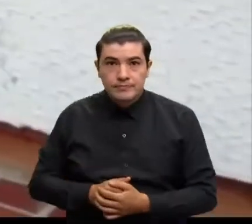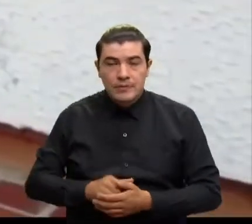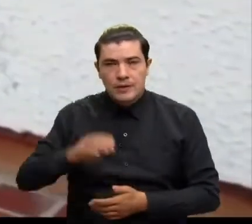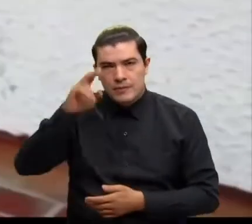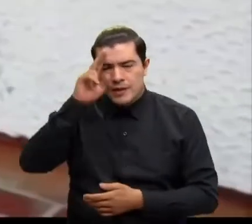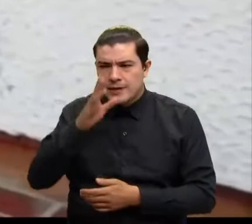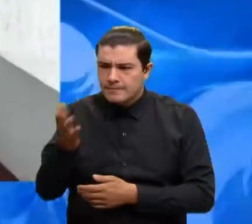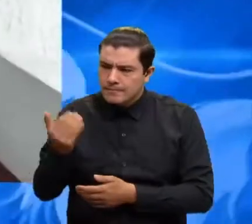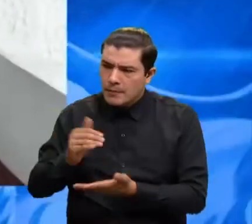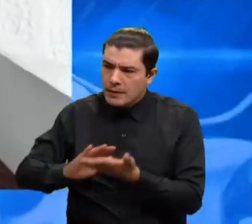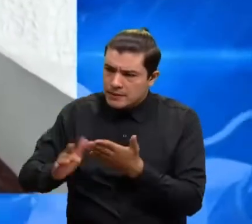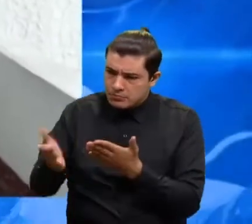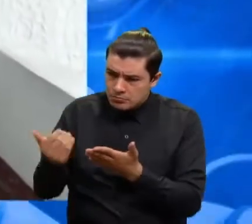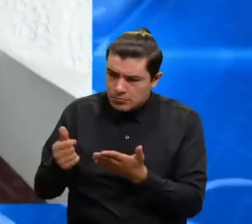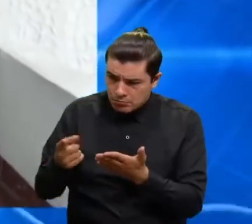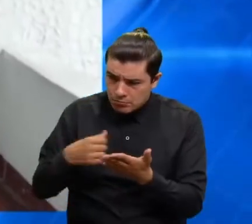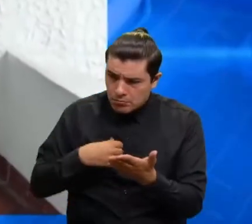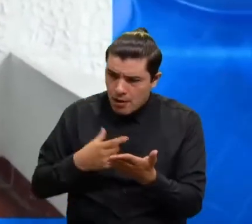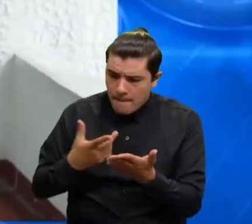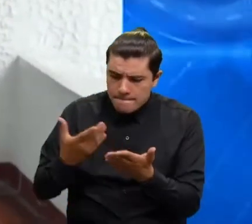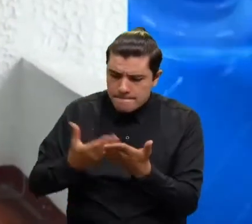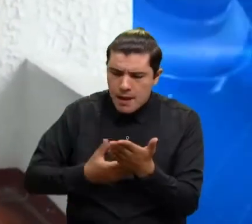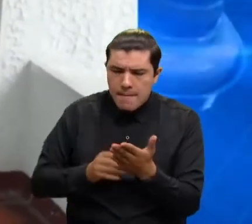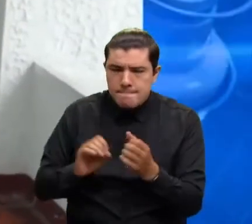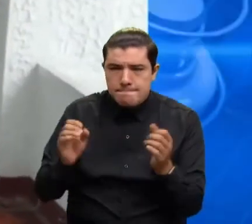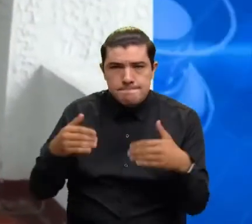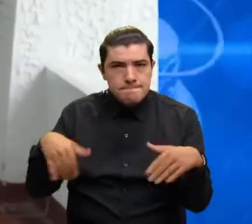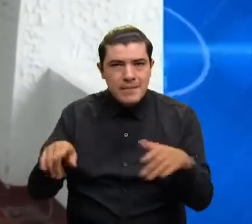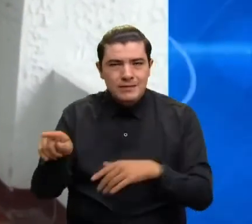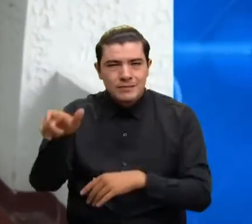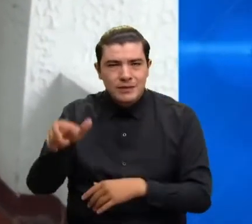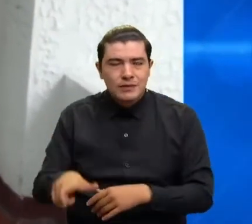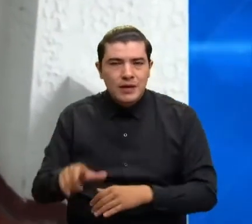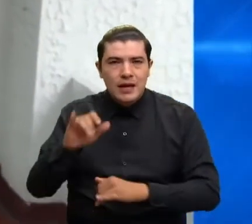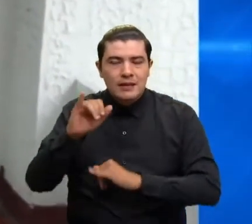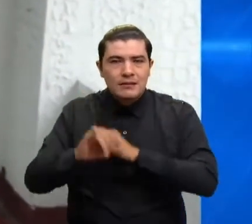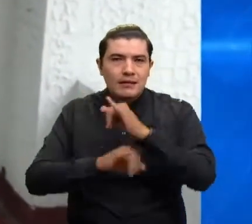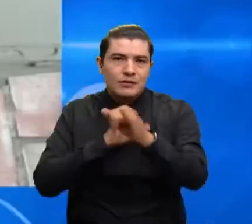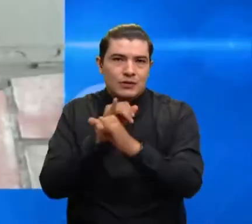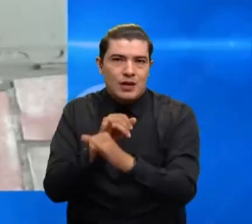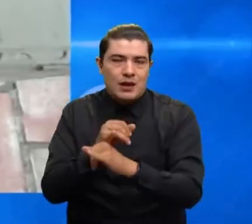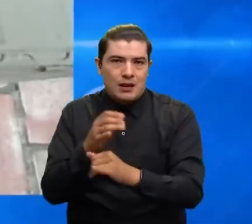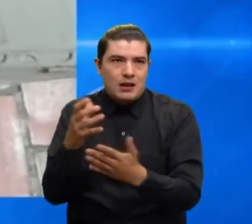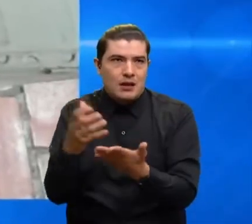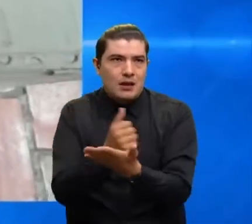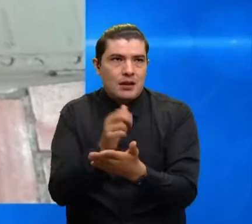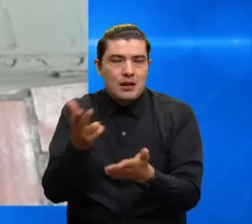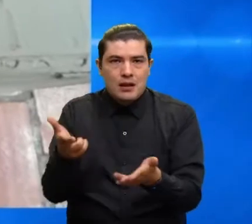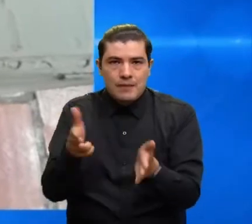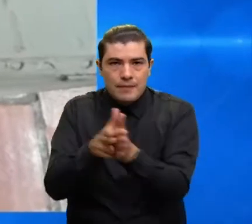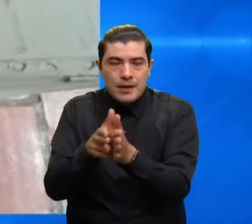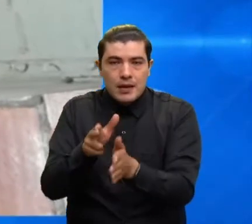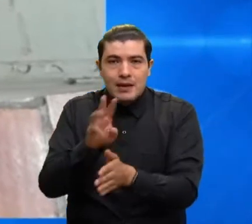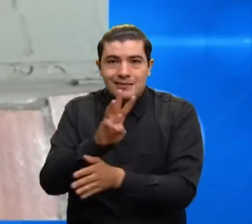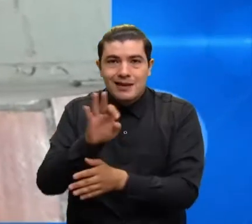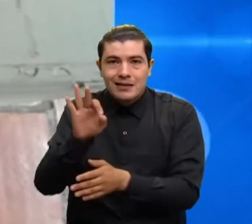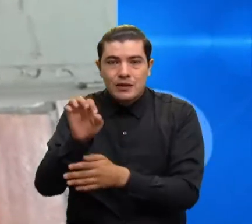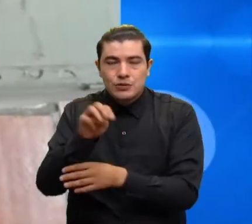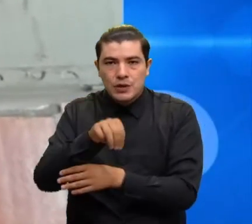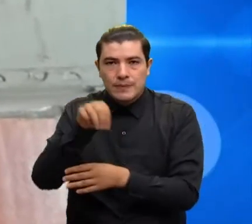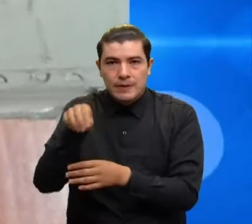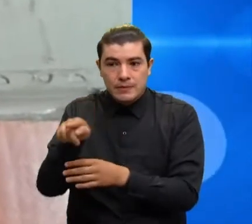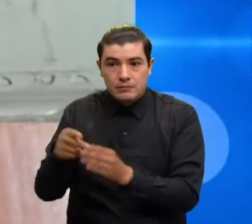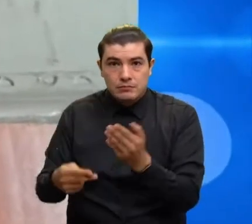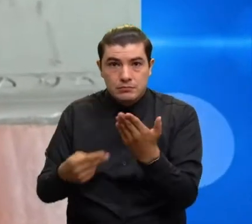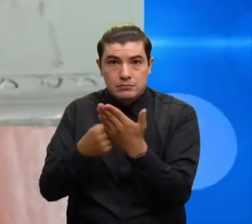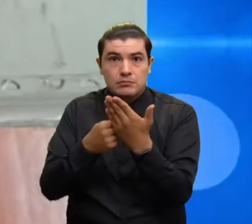tenencia de arma de fuego. Esta persona de nacionalidad extranjera se le halló en su poder un arma de fuego tipo pistola calibre 38 con su respectivo